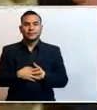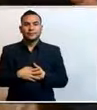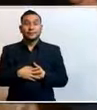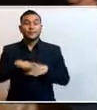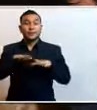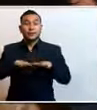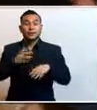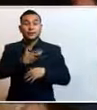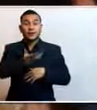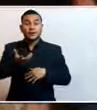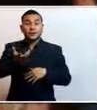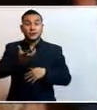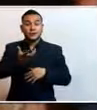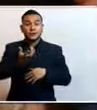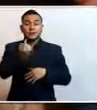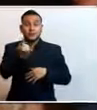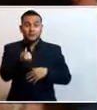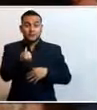Muchas gracias a todos.